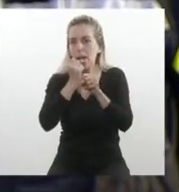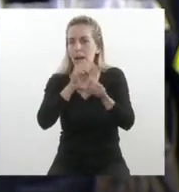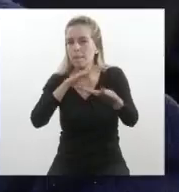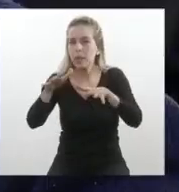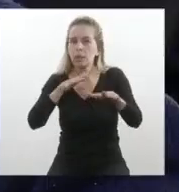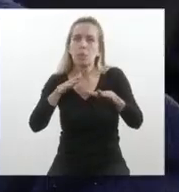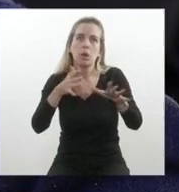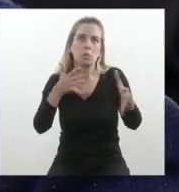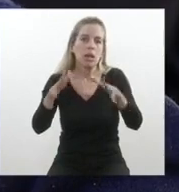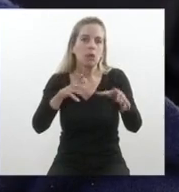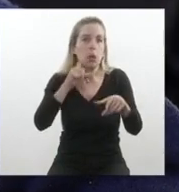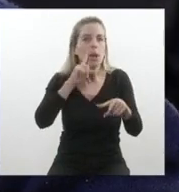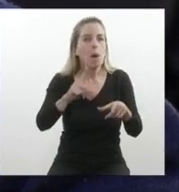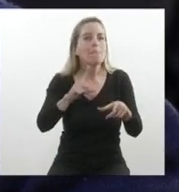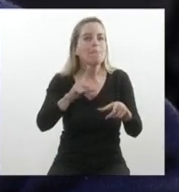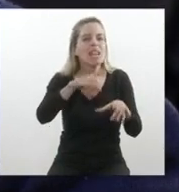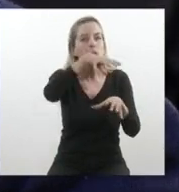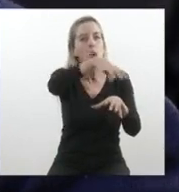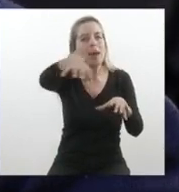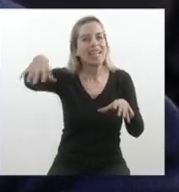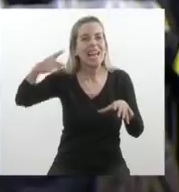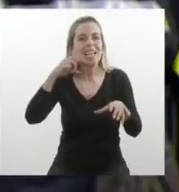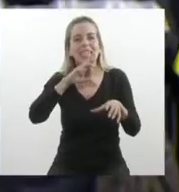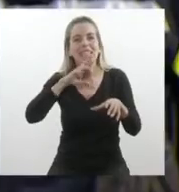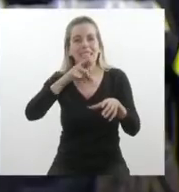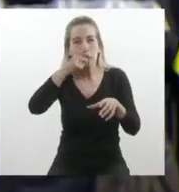en un poco más de 1.000 cuarteles de bomberos y bomberas.